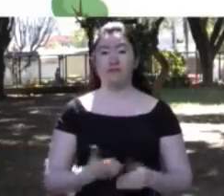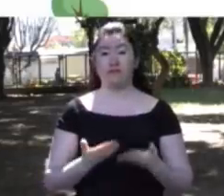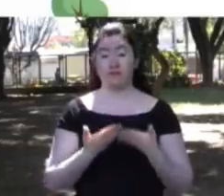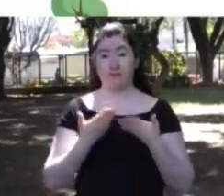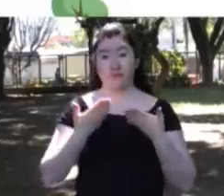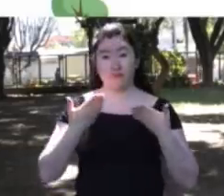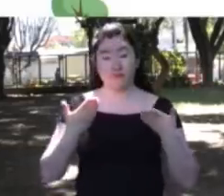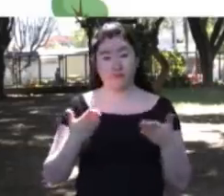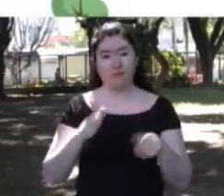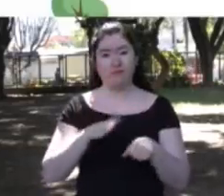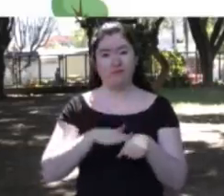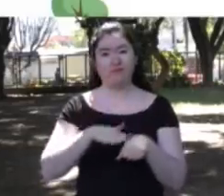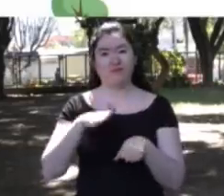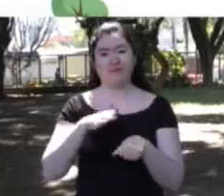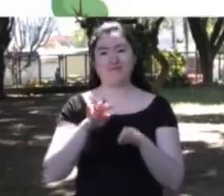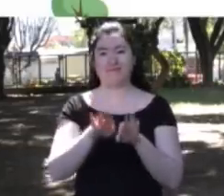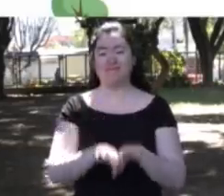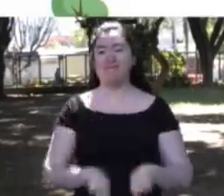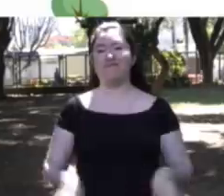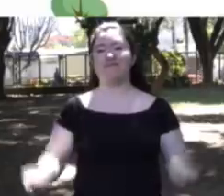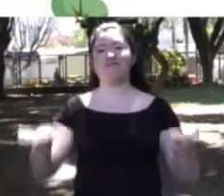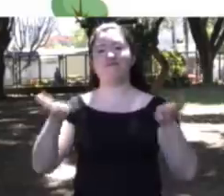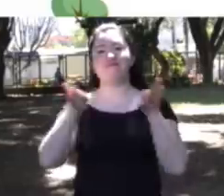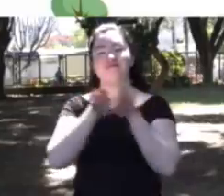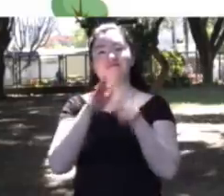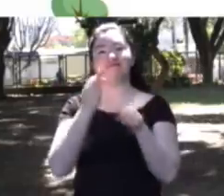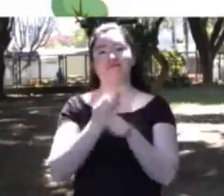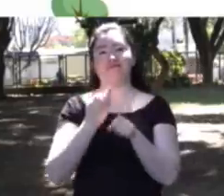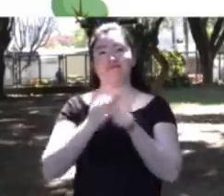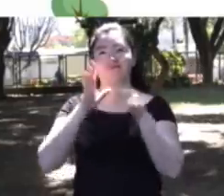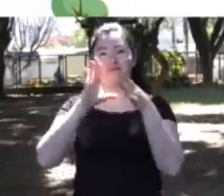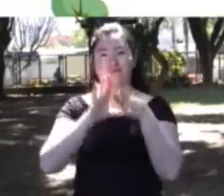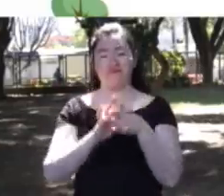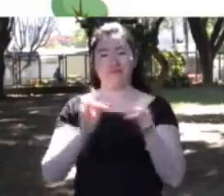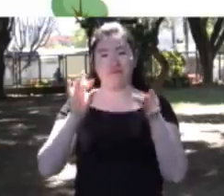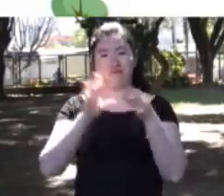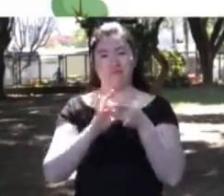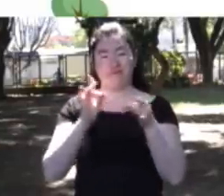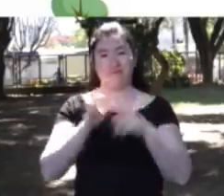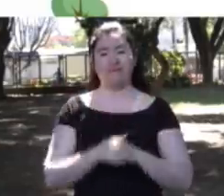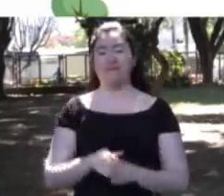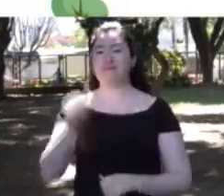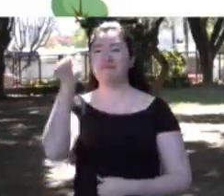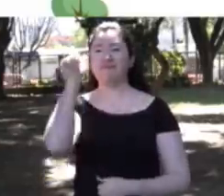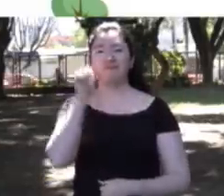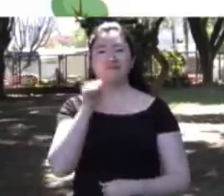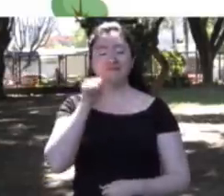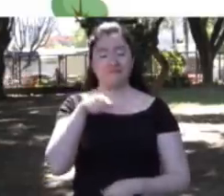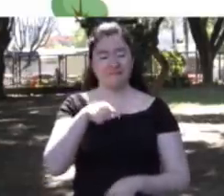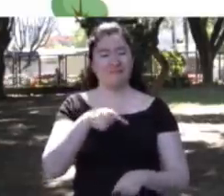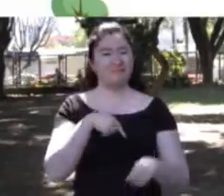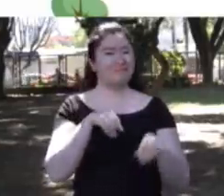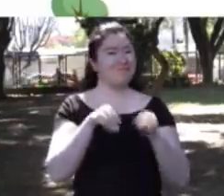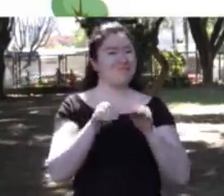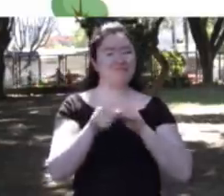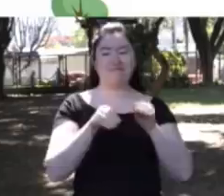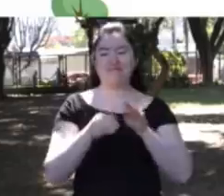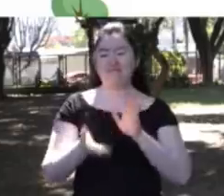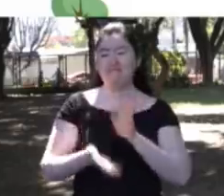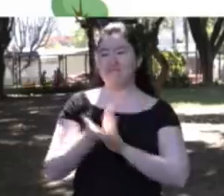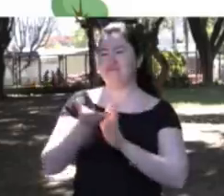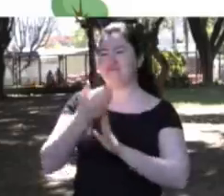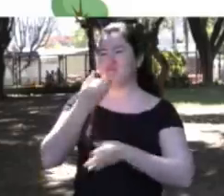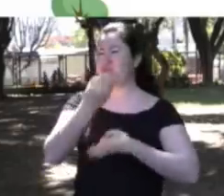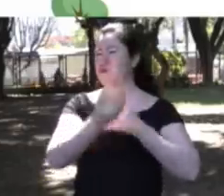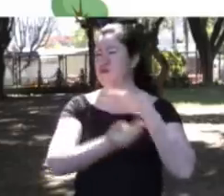Adicional, y siempre esto es importante mencionarlo y hacer énfasis, siempre estas obras de movilidad, todas las obras de movilidad